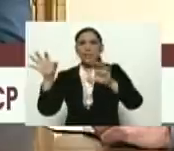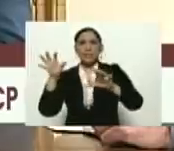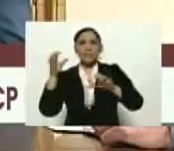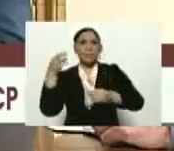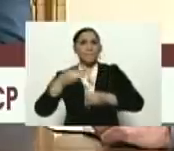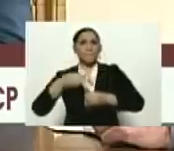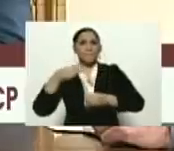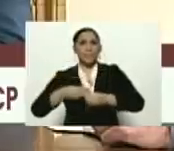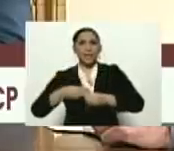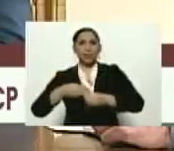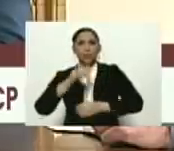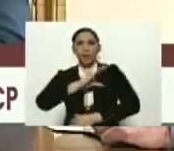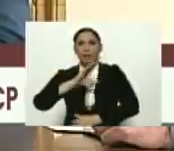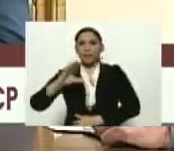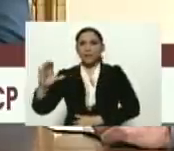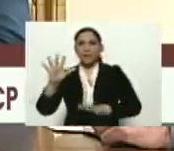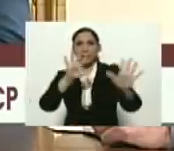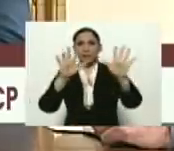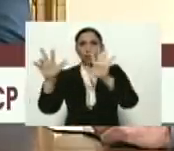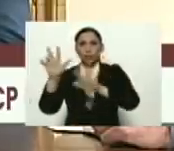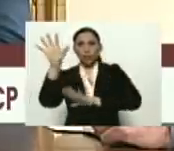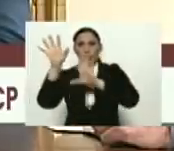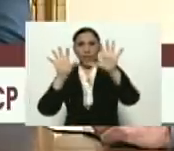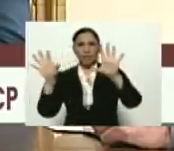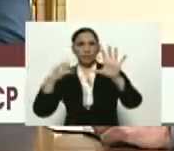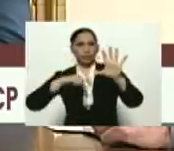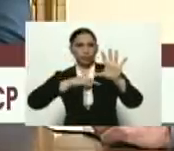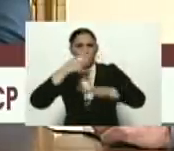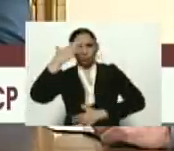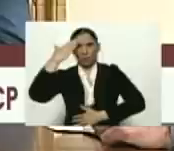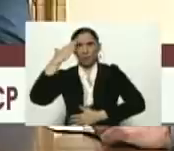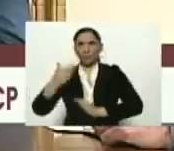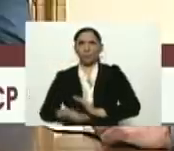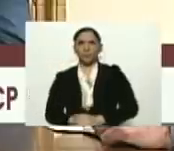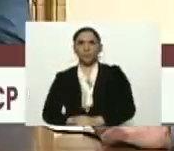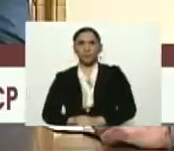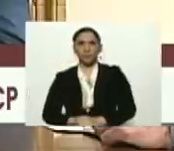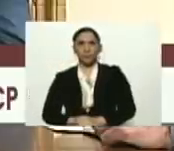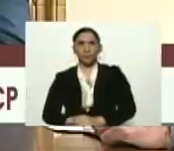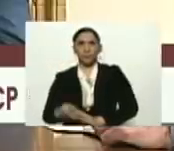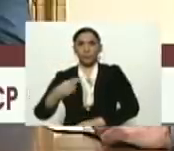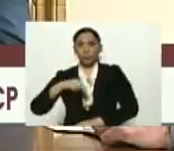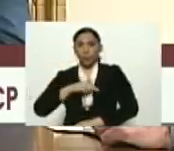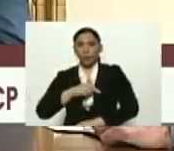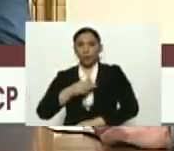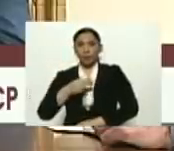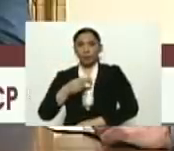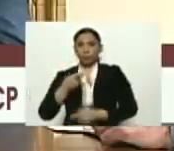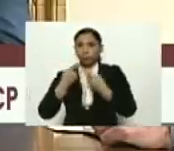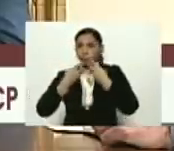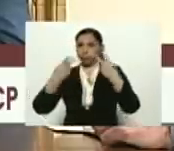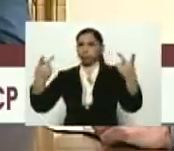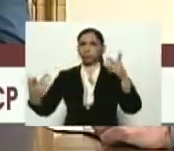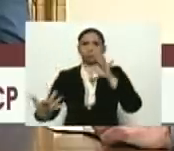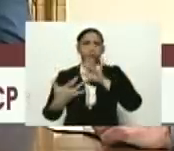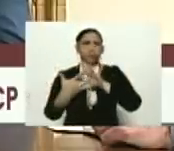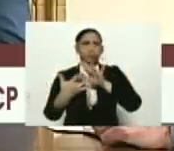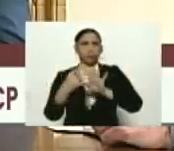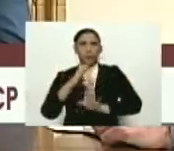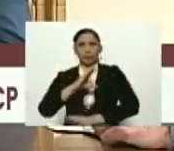18 países. Y sabemos que también nuestra correa de transmisión llega a la